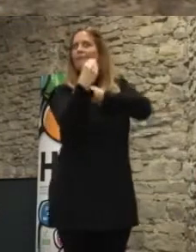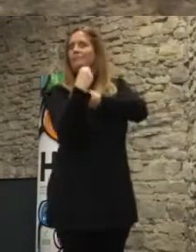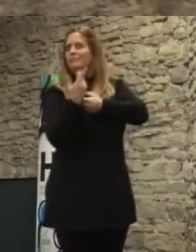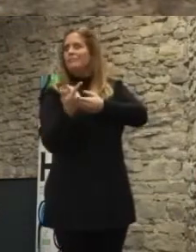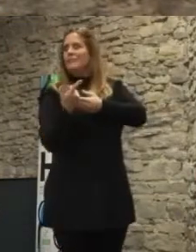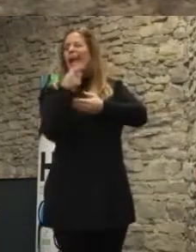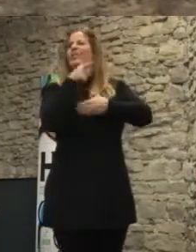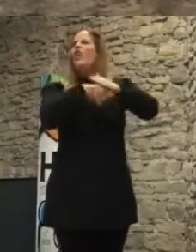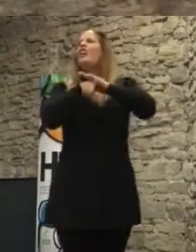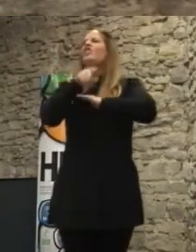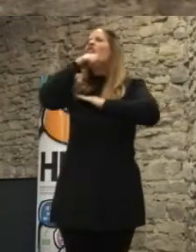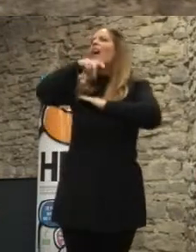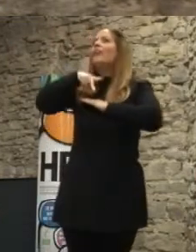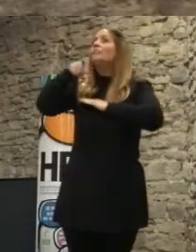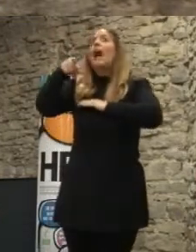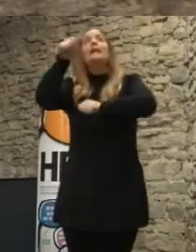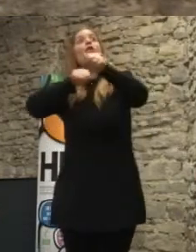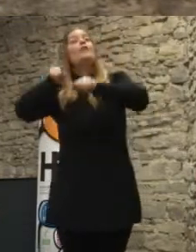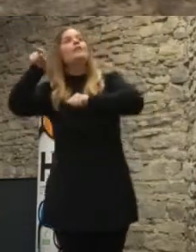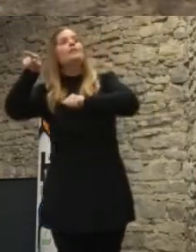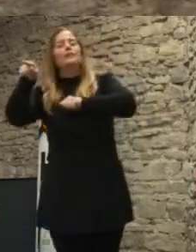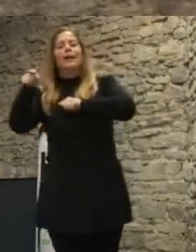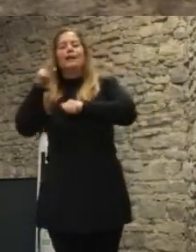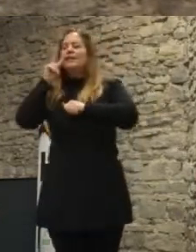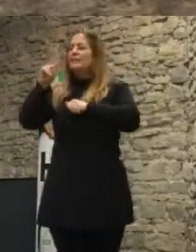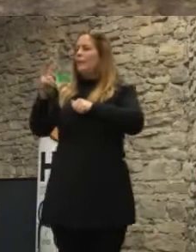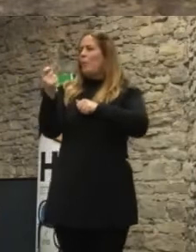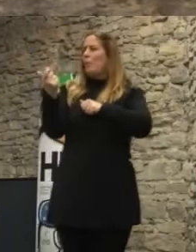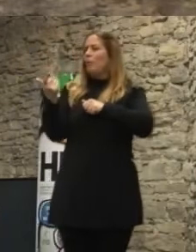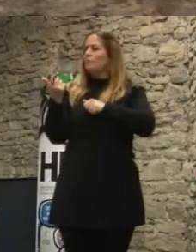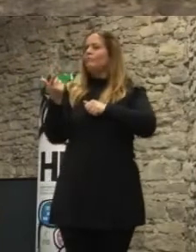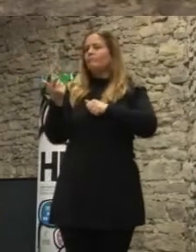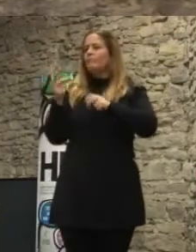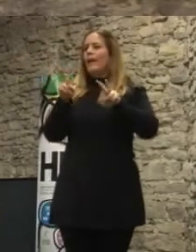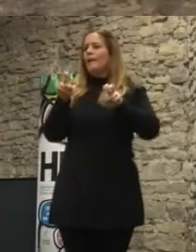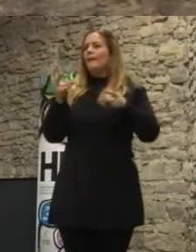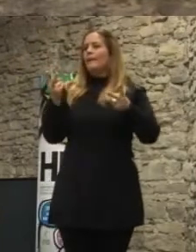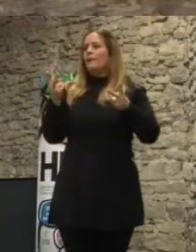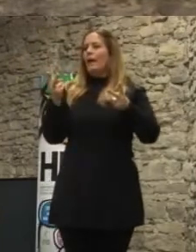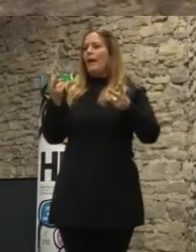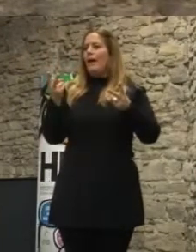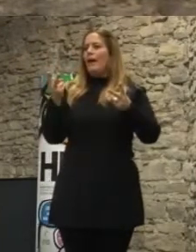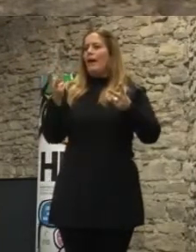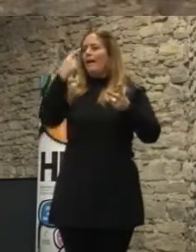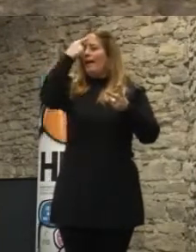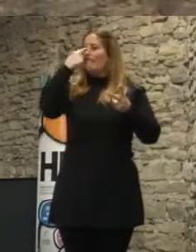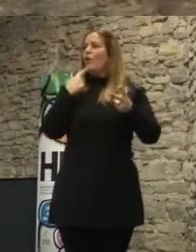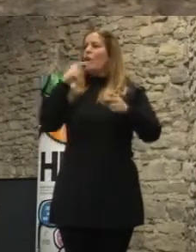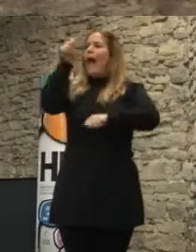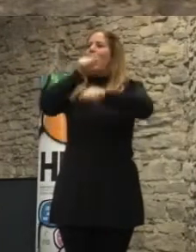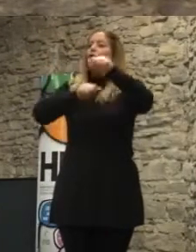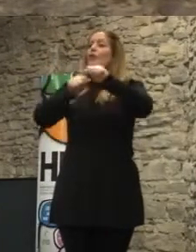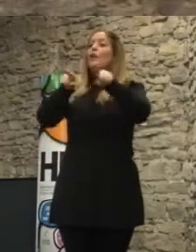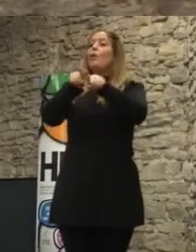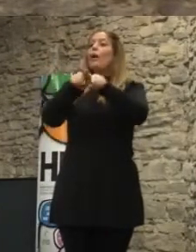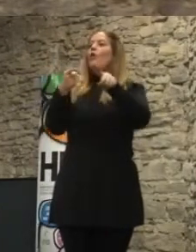tal? Entonces, tienen cada vez más un componente, ha crecido la figura asociación como instrumento